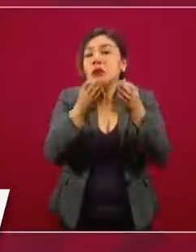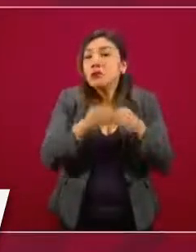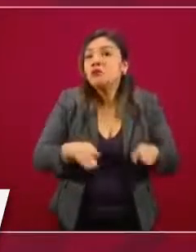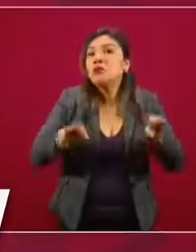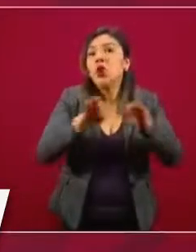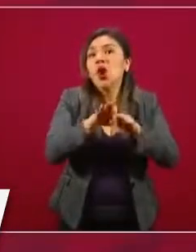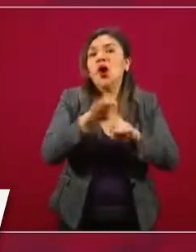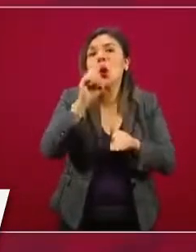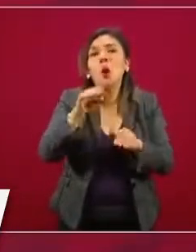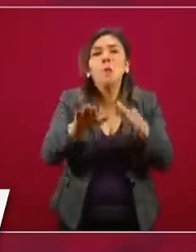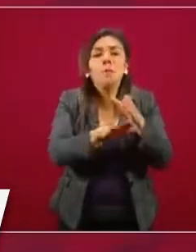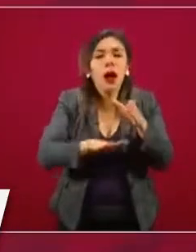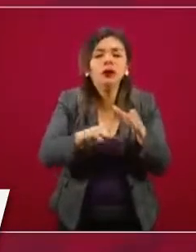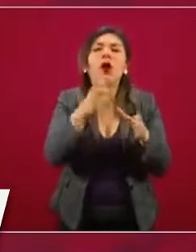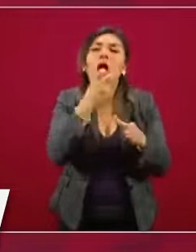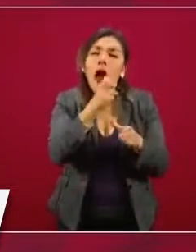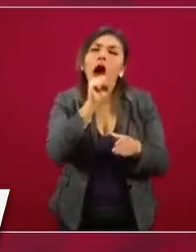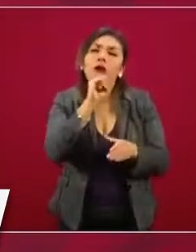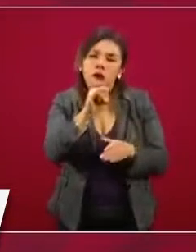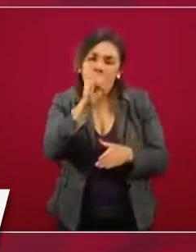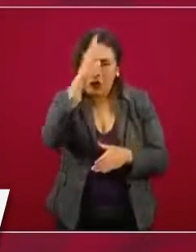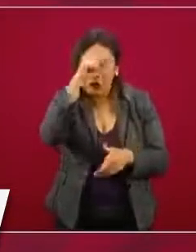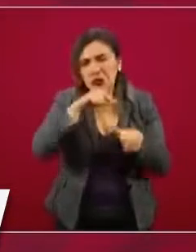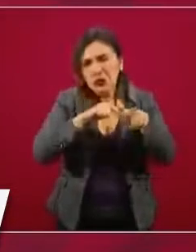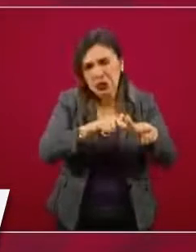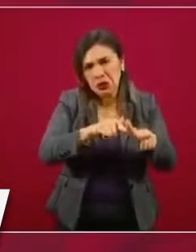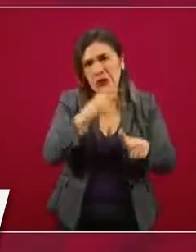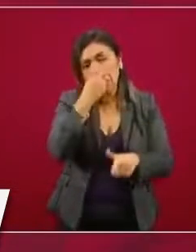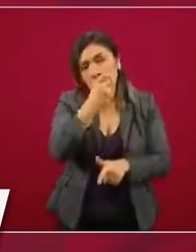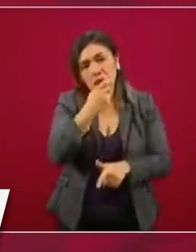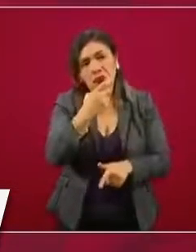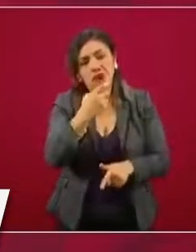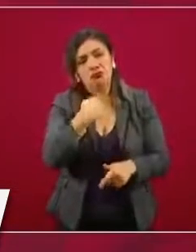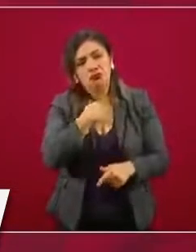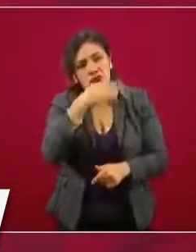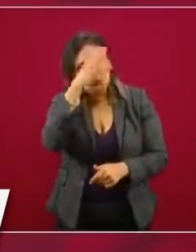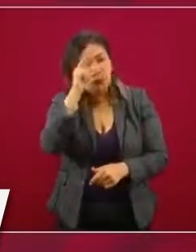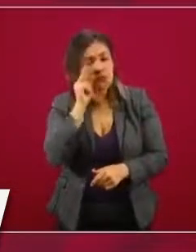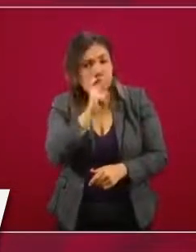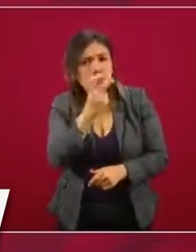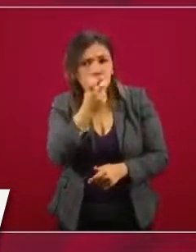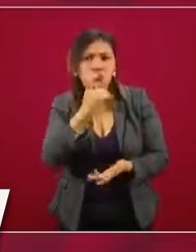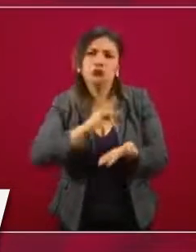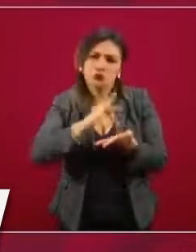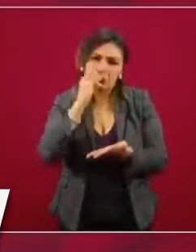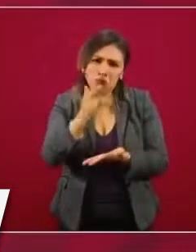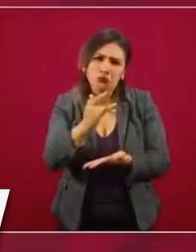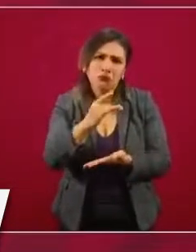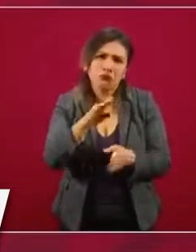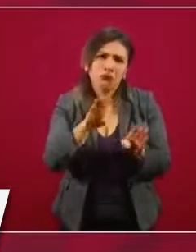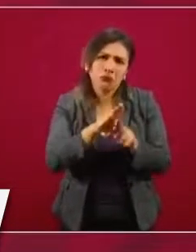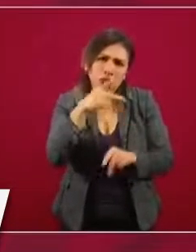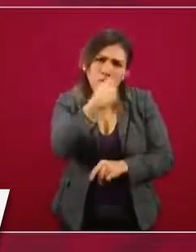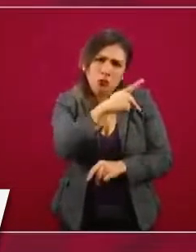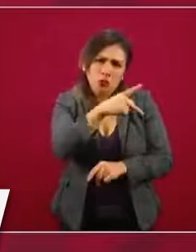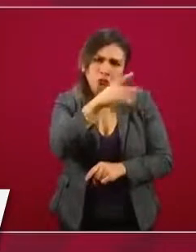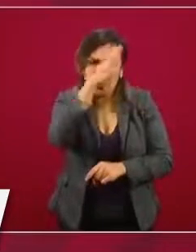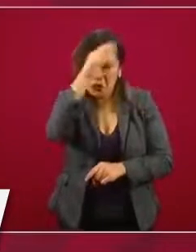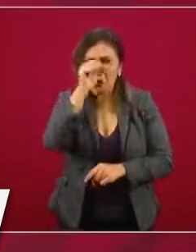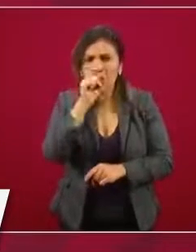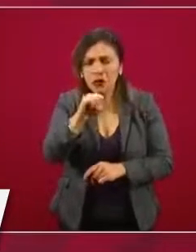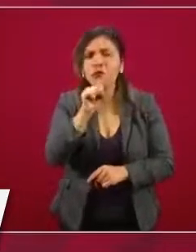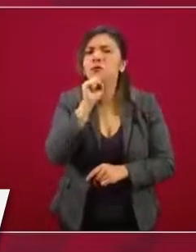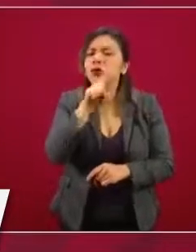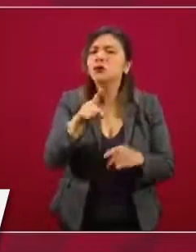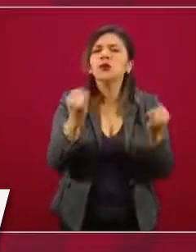Entonces, yo agradezco esta actitud, lo mismo en el caso de